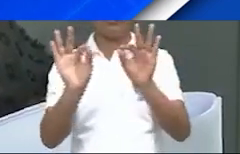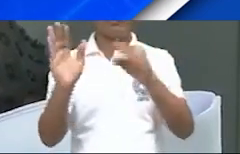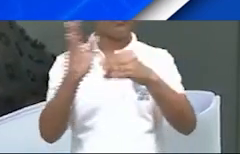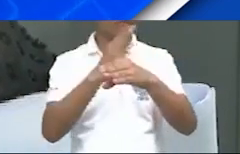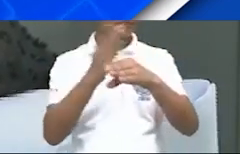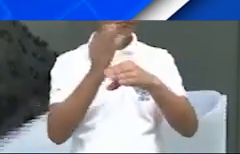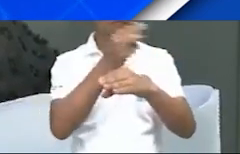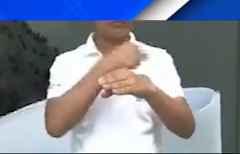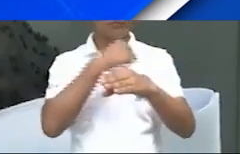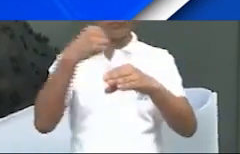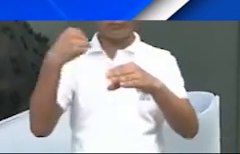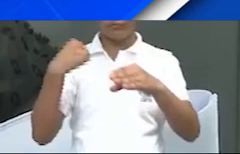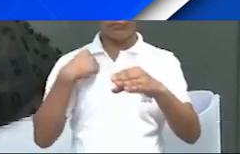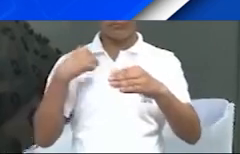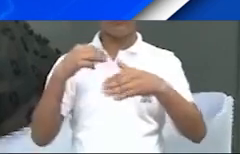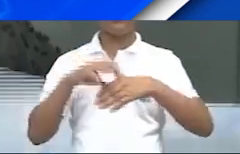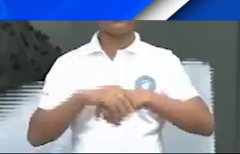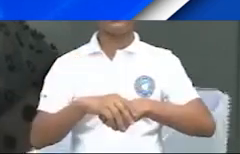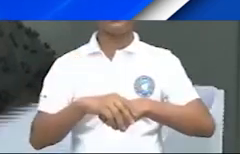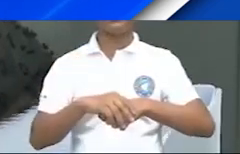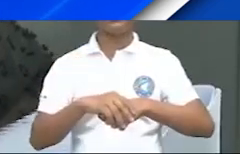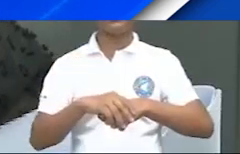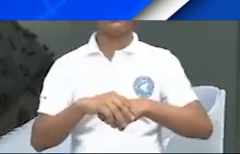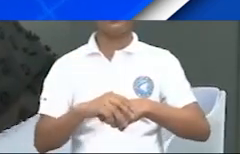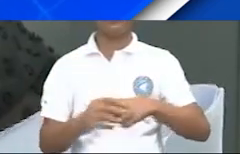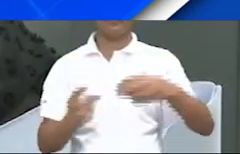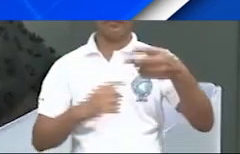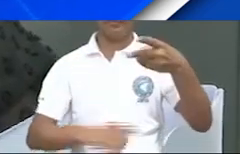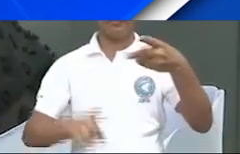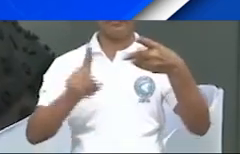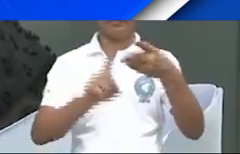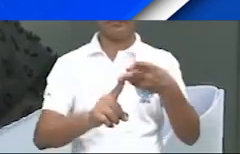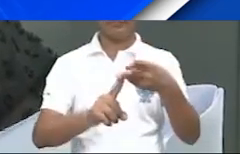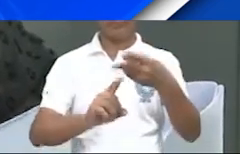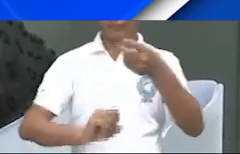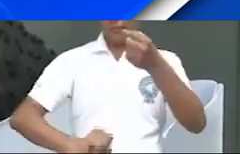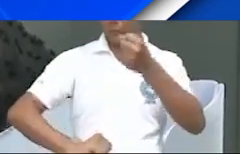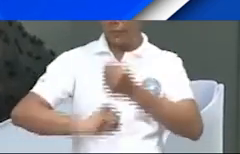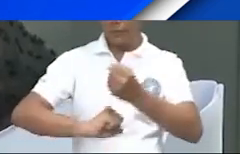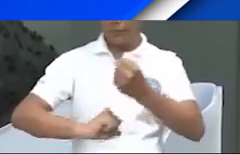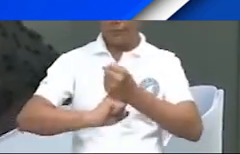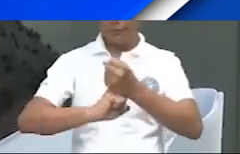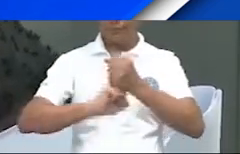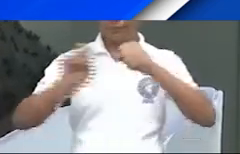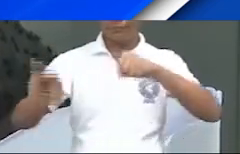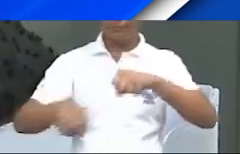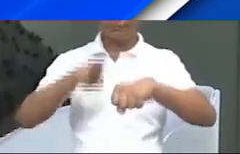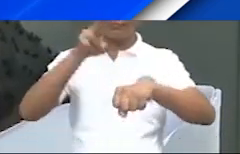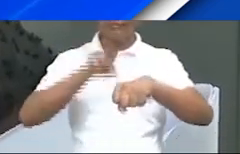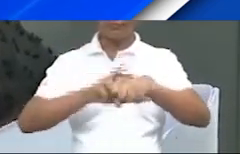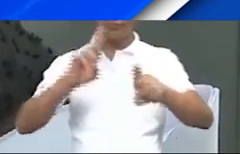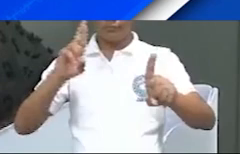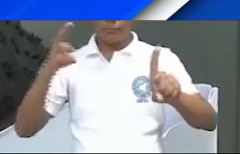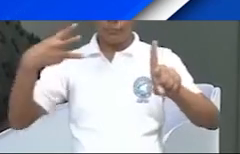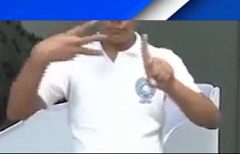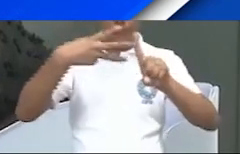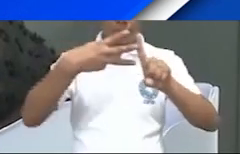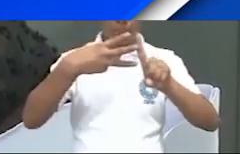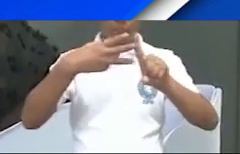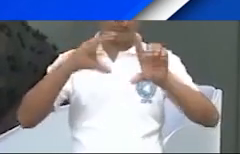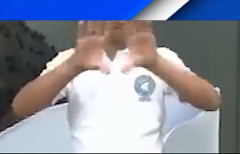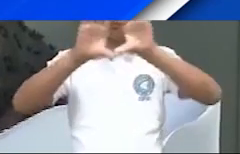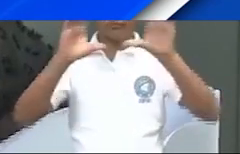miembros. Dos, facilitar a nivel nacional, regional y